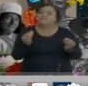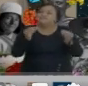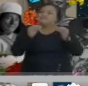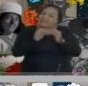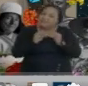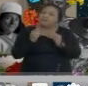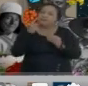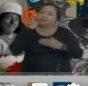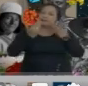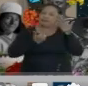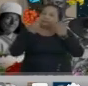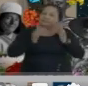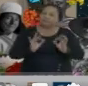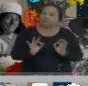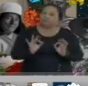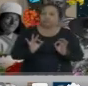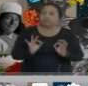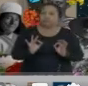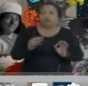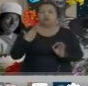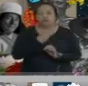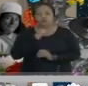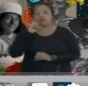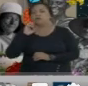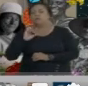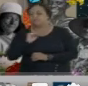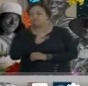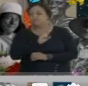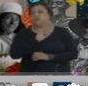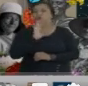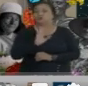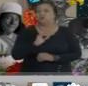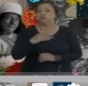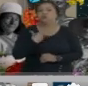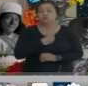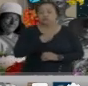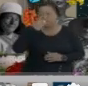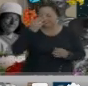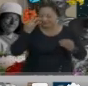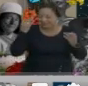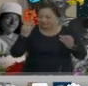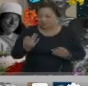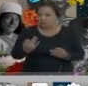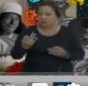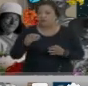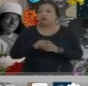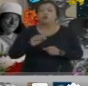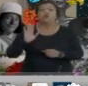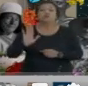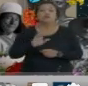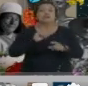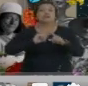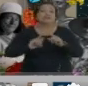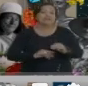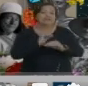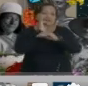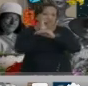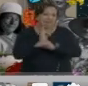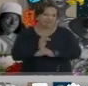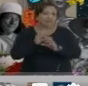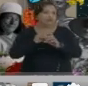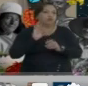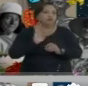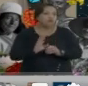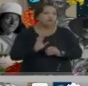eh nos damos cuenta eh Y estoy segura que vosotros que desde las visit instituciones también de la dificultad de